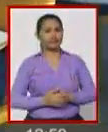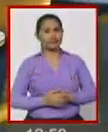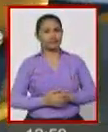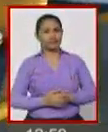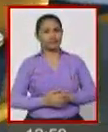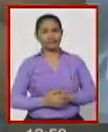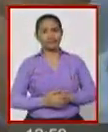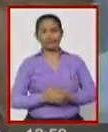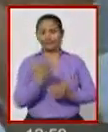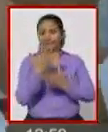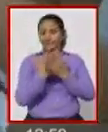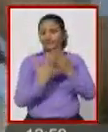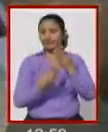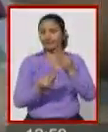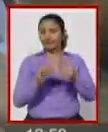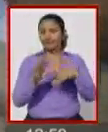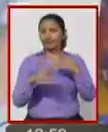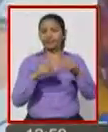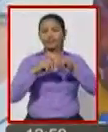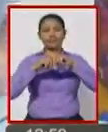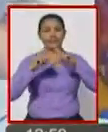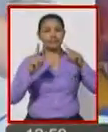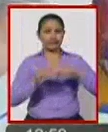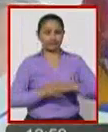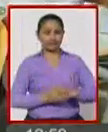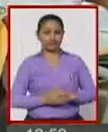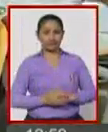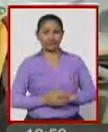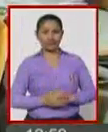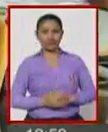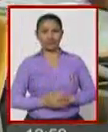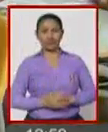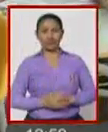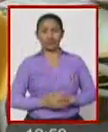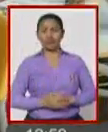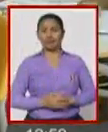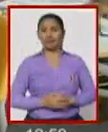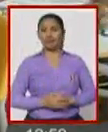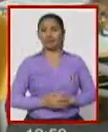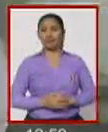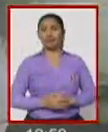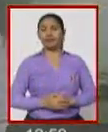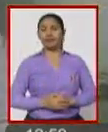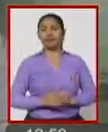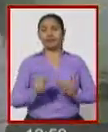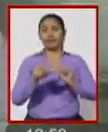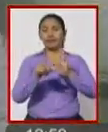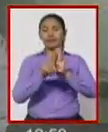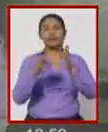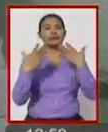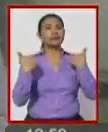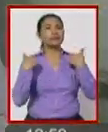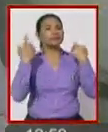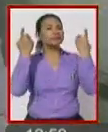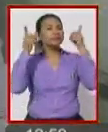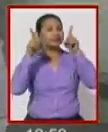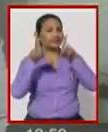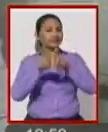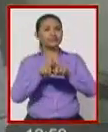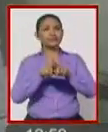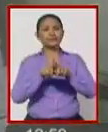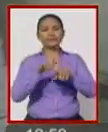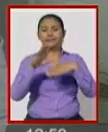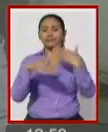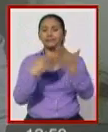donde esté agotando el stock. Pero el Ejecutivo y el Legislativo tienen que ponerse de acuerdo porque se tiene